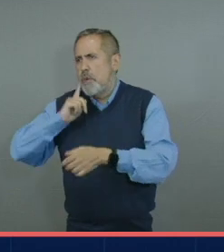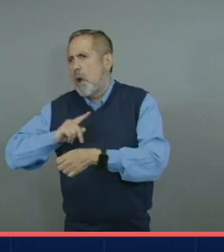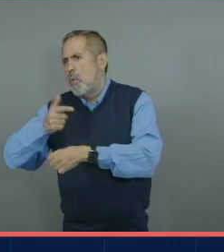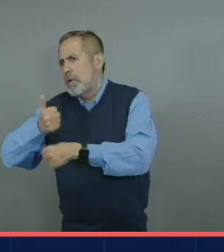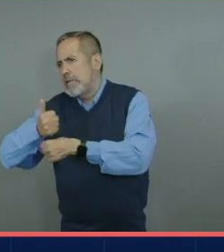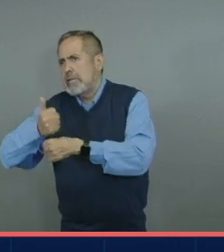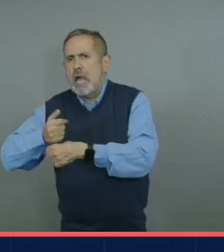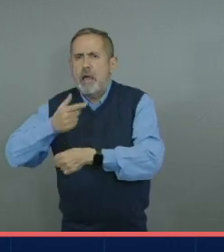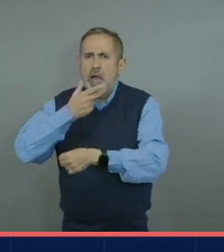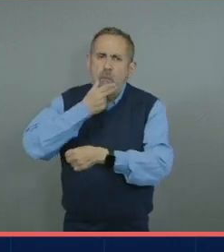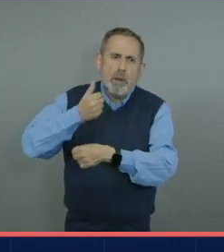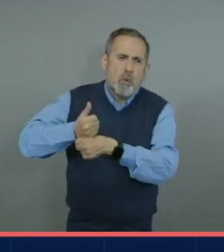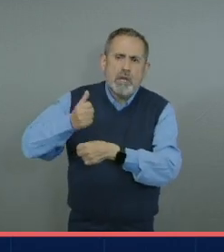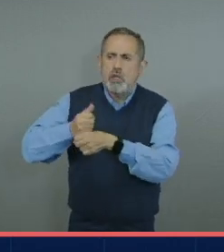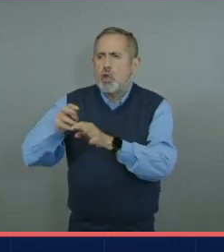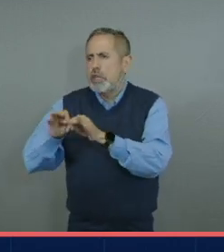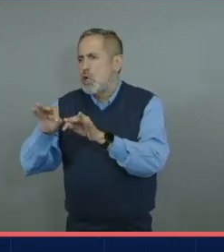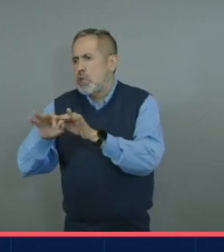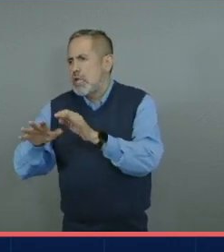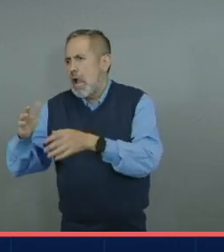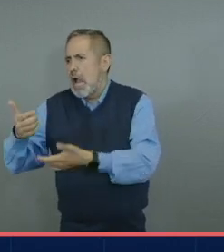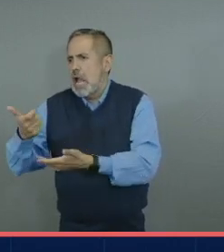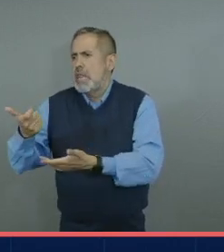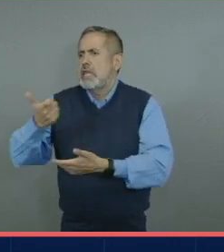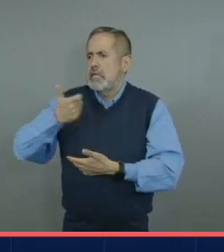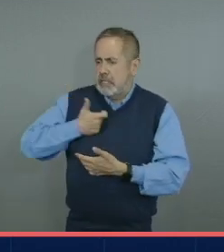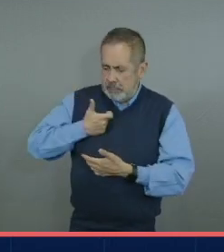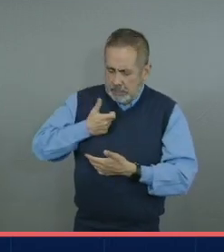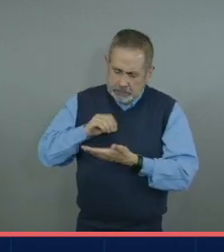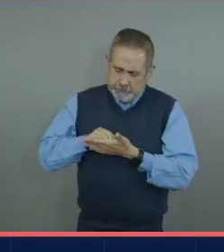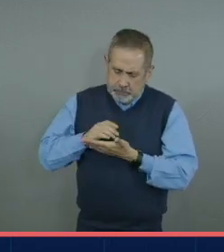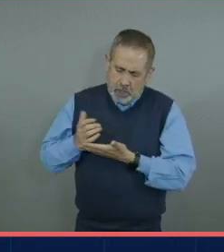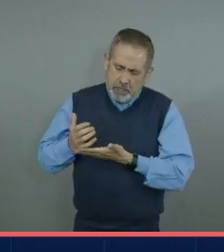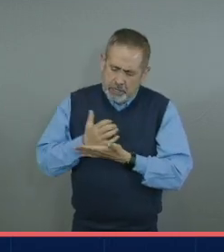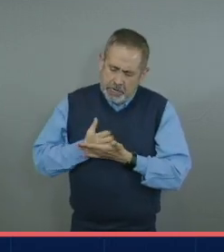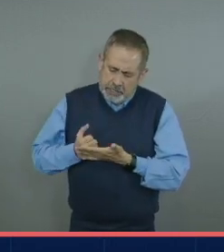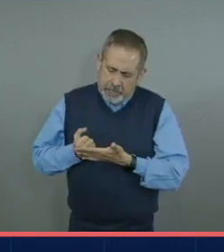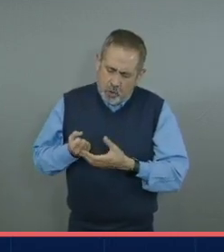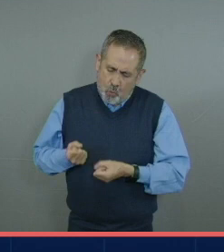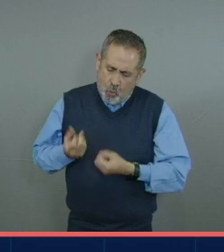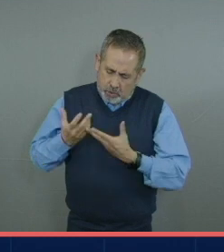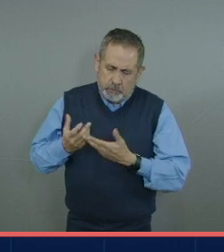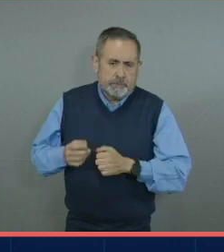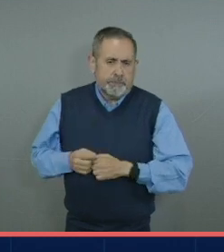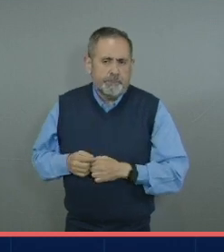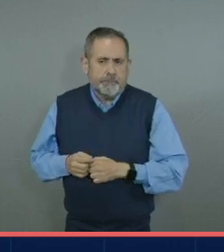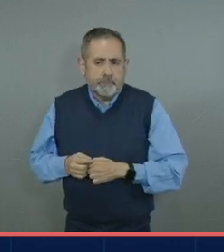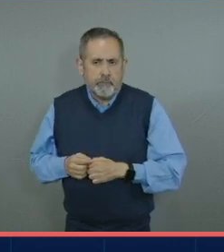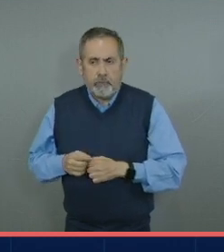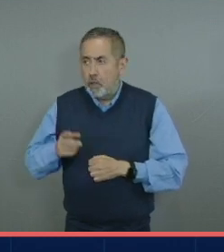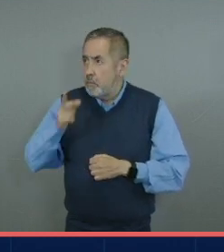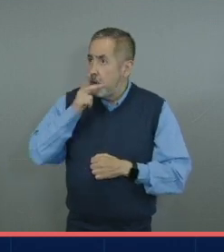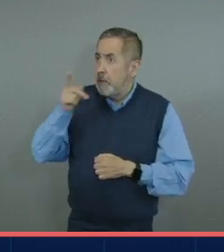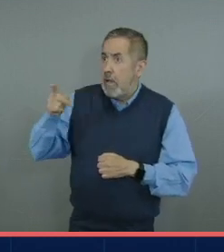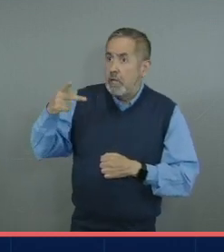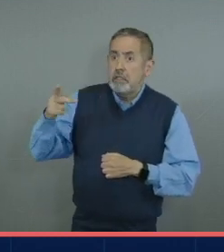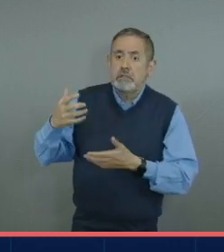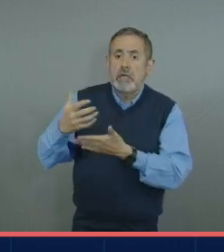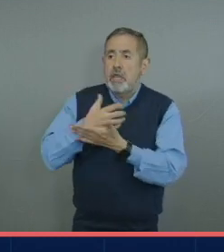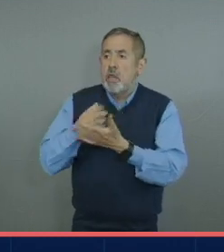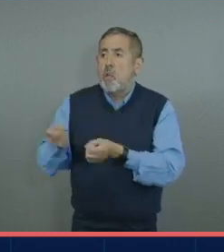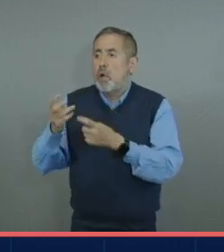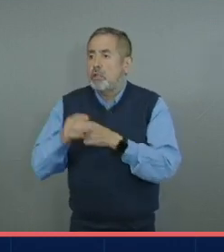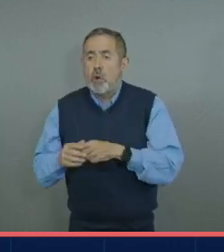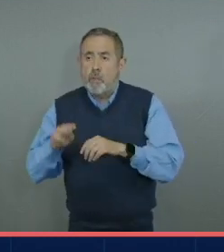mi abuelita, mi tío, mi tía para gastar? ¿No? O papá, ¿cuánto gana la quincena? ¿Cuánto